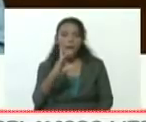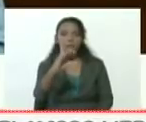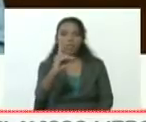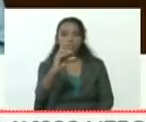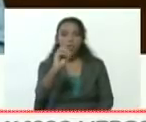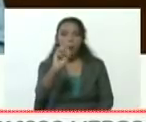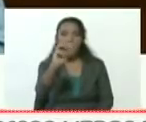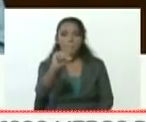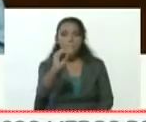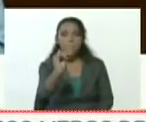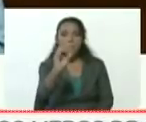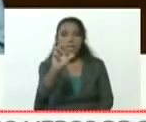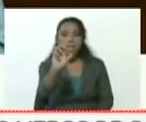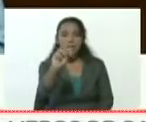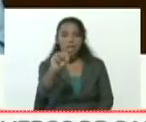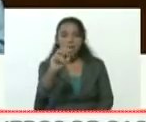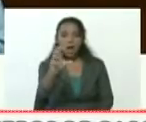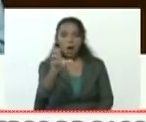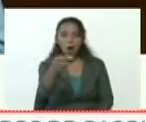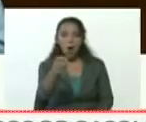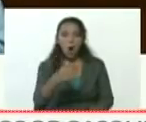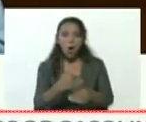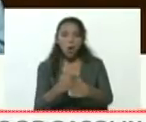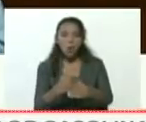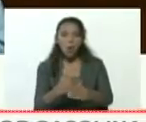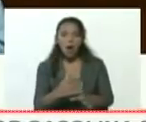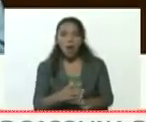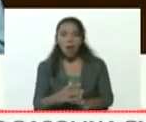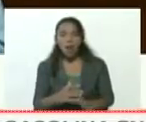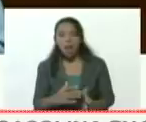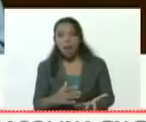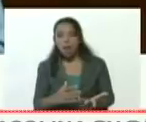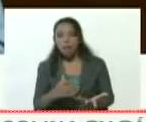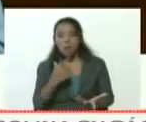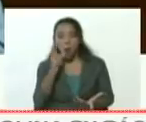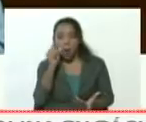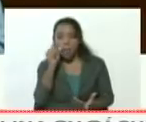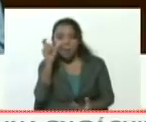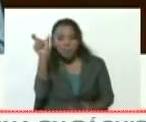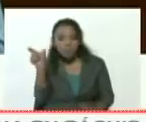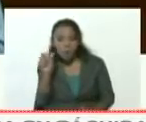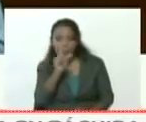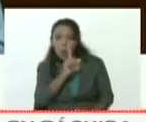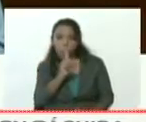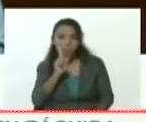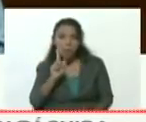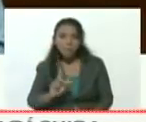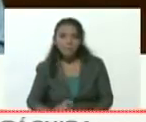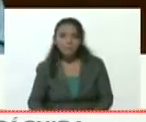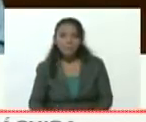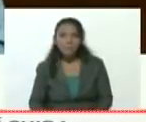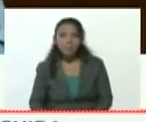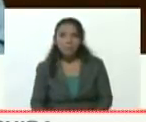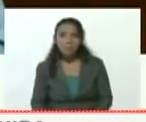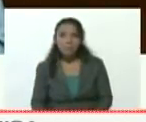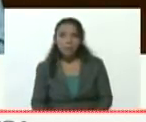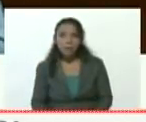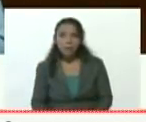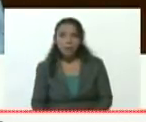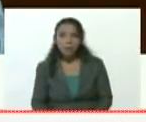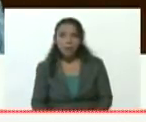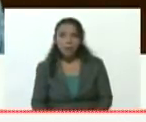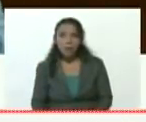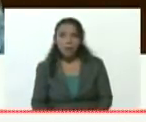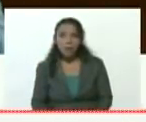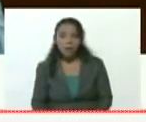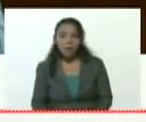Domingo Alberto Rangel. Ese se manifestó públicamente que él no votaba por nadie, era abstencionista, no se inscribía. Y